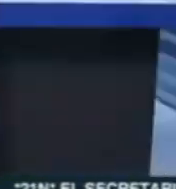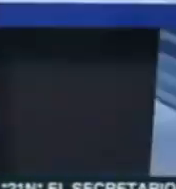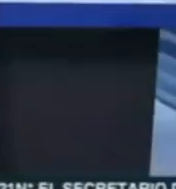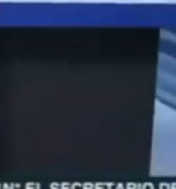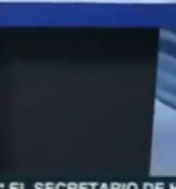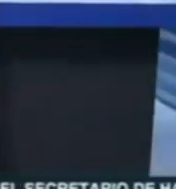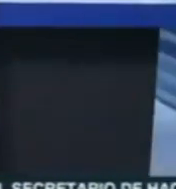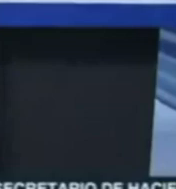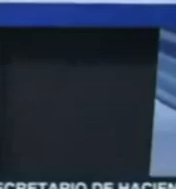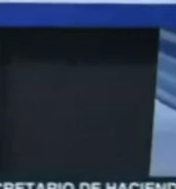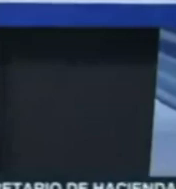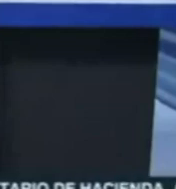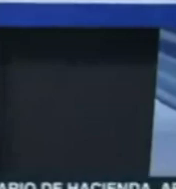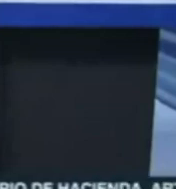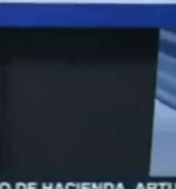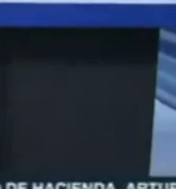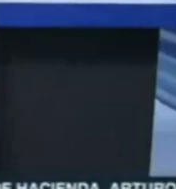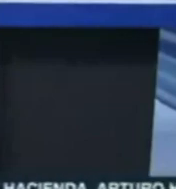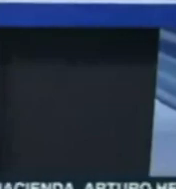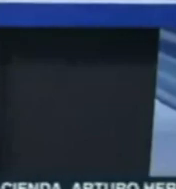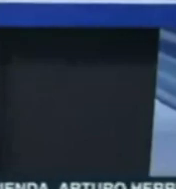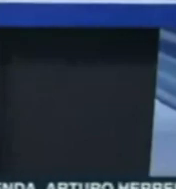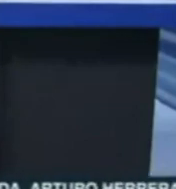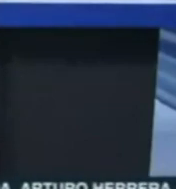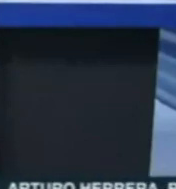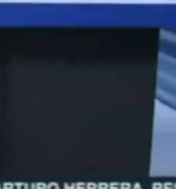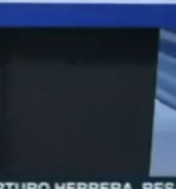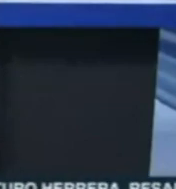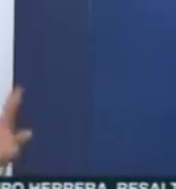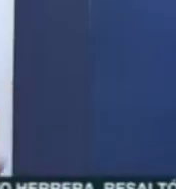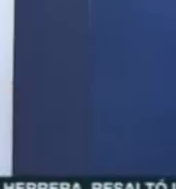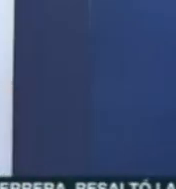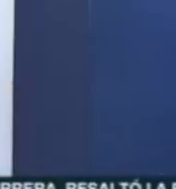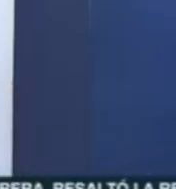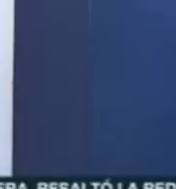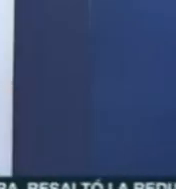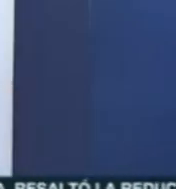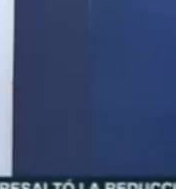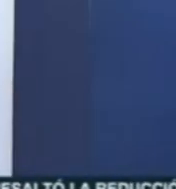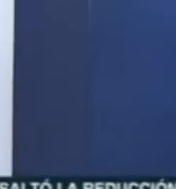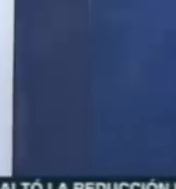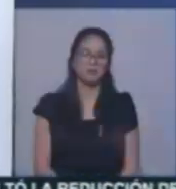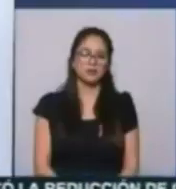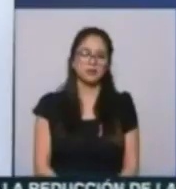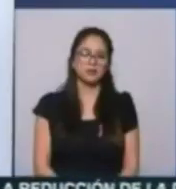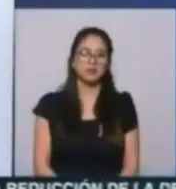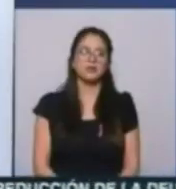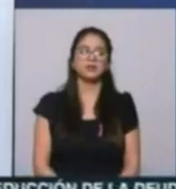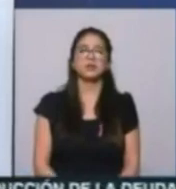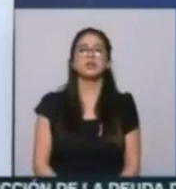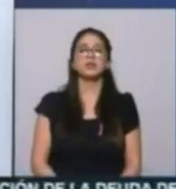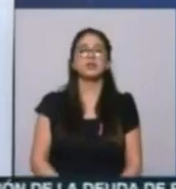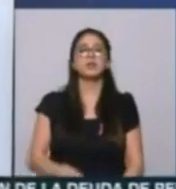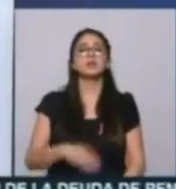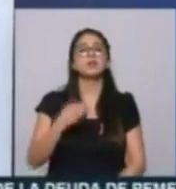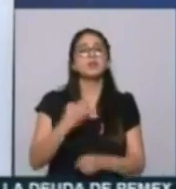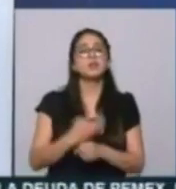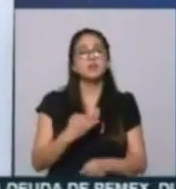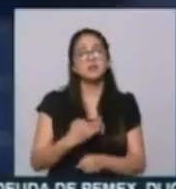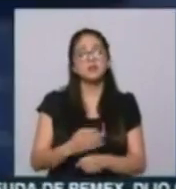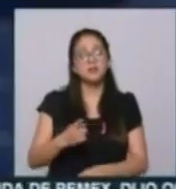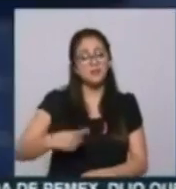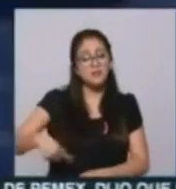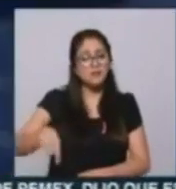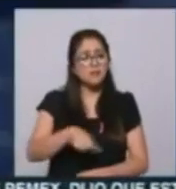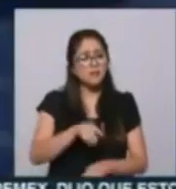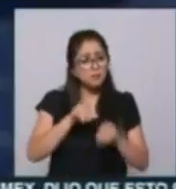gracias por venir y por llenarnos un poquito de suspenso y de terror. Platíquenos de este espectáculo que vamos a poder apreciar. Bueno, mira, es una puesta en escena